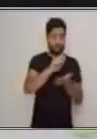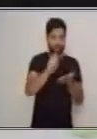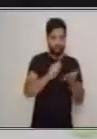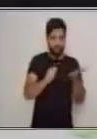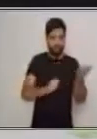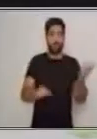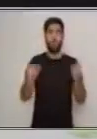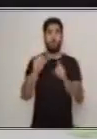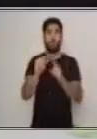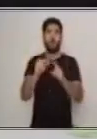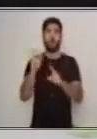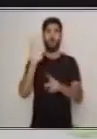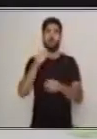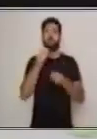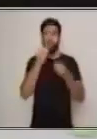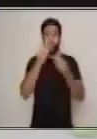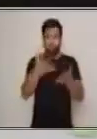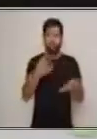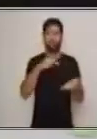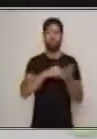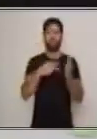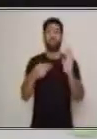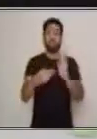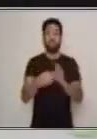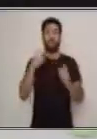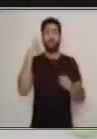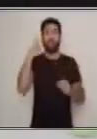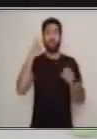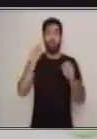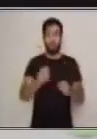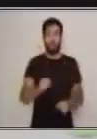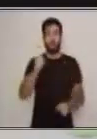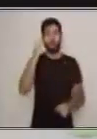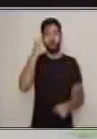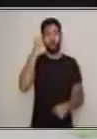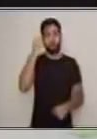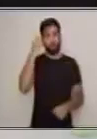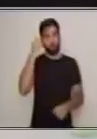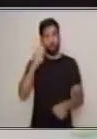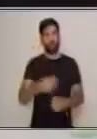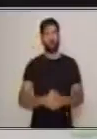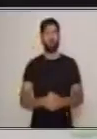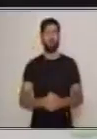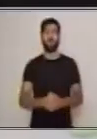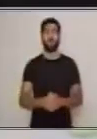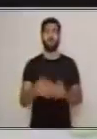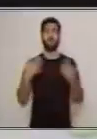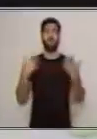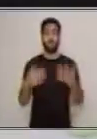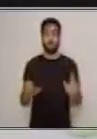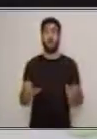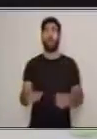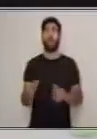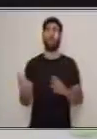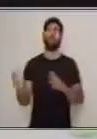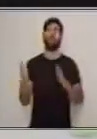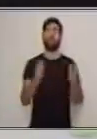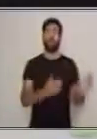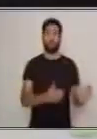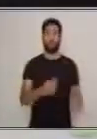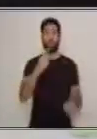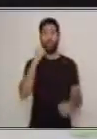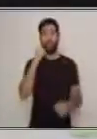el significado para que se puedan comprender lo que tú quieres dar a entender. Ahora vamos a ver la